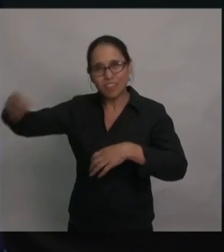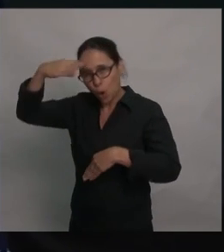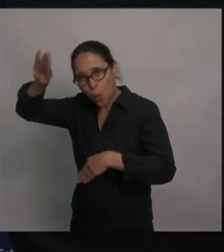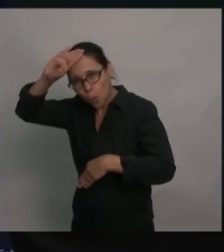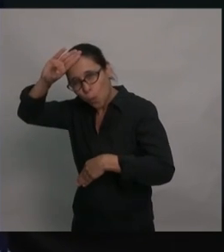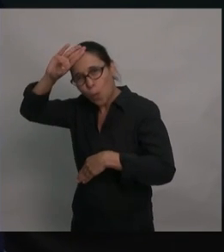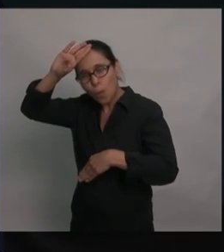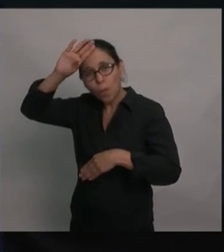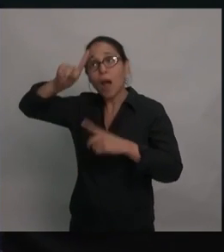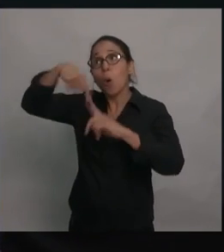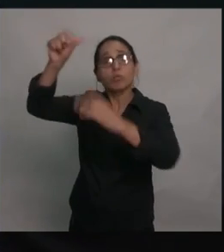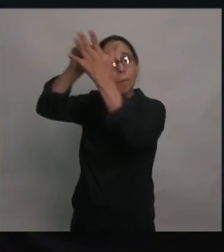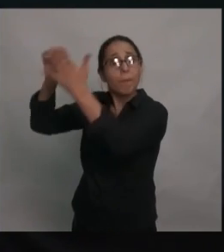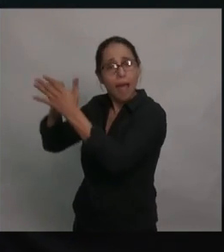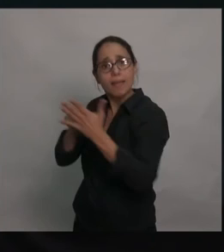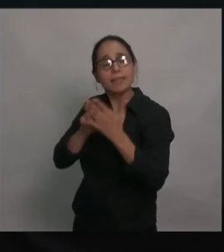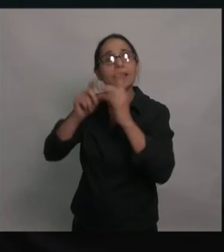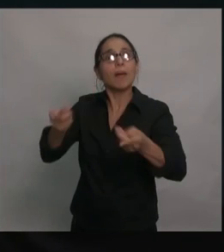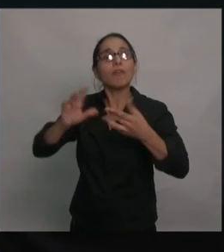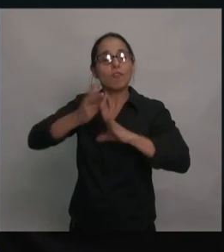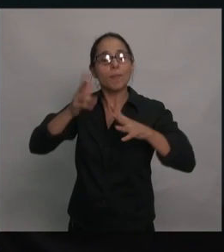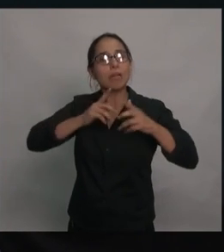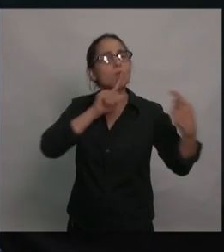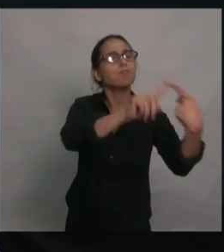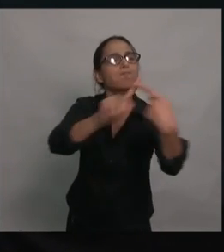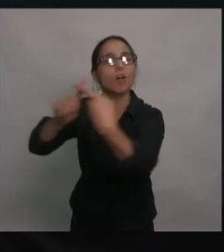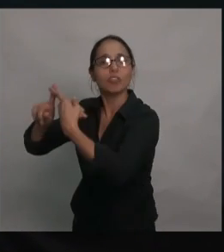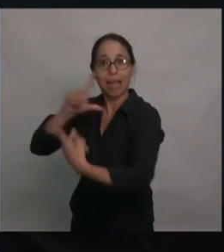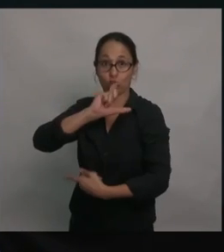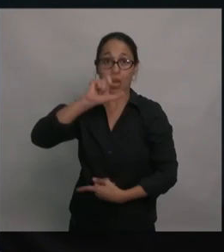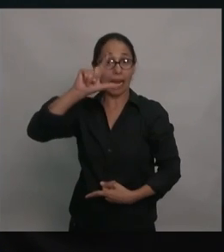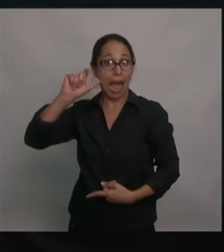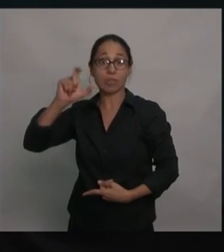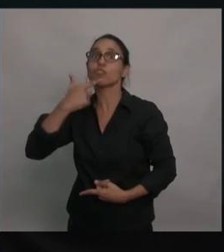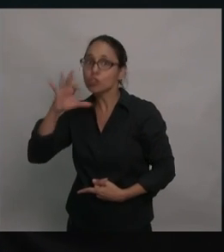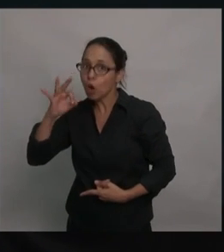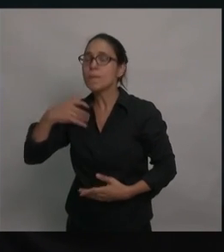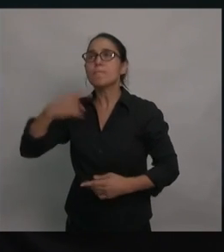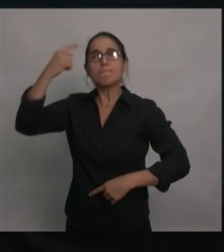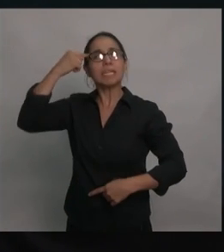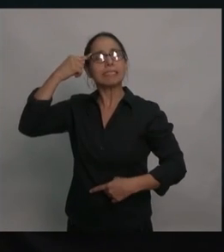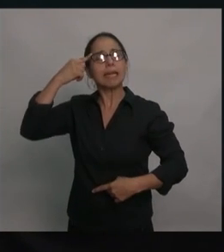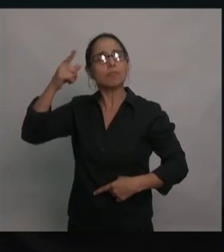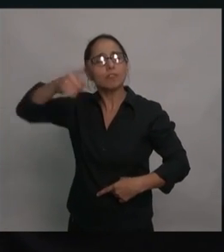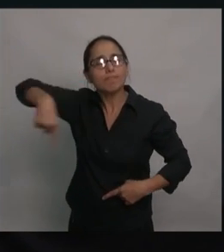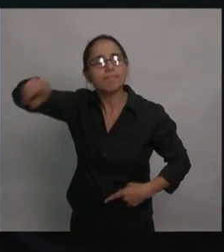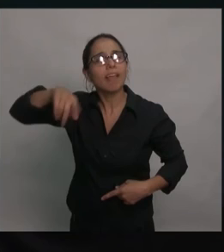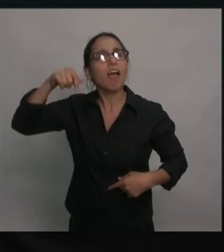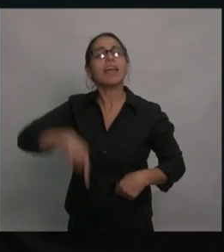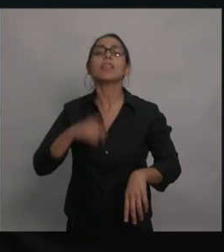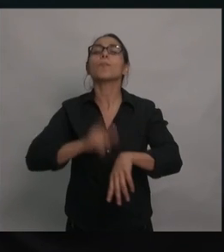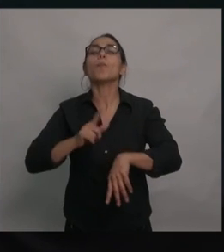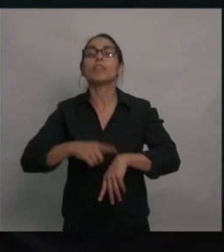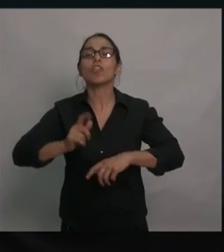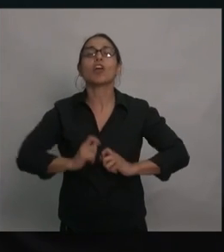diferentes países que componen la red de Claxo. Pensamos que este era el mejor momento para que Atilio Borón reciba